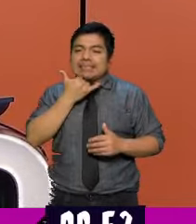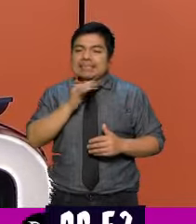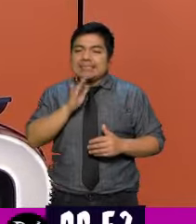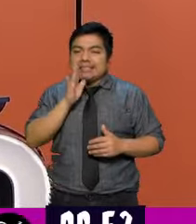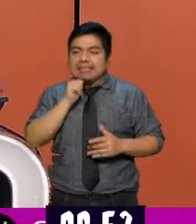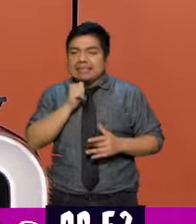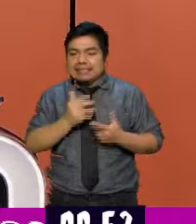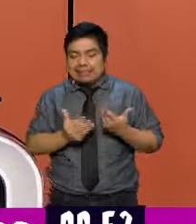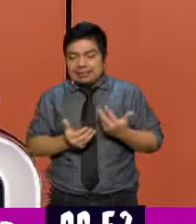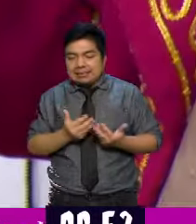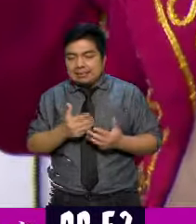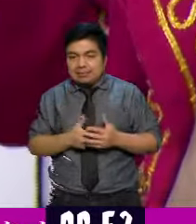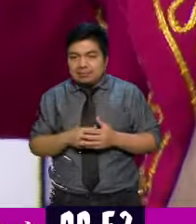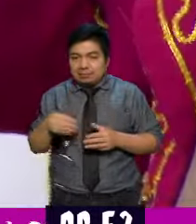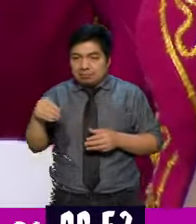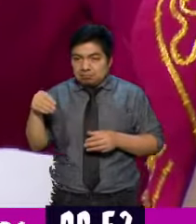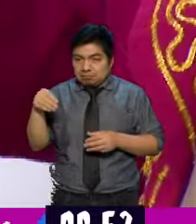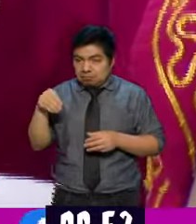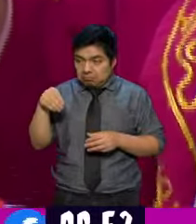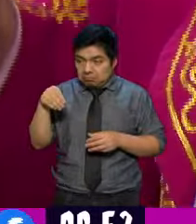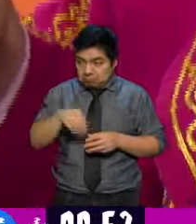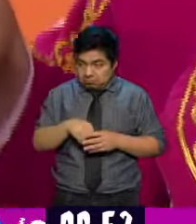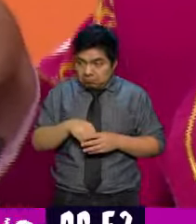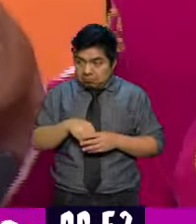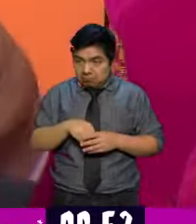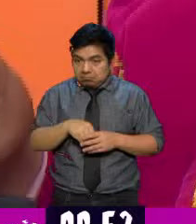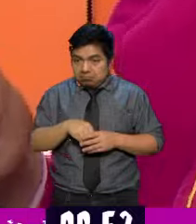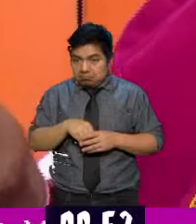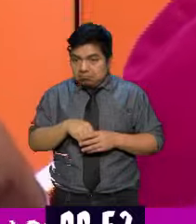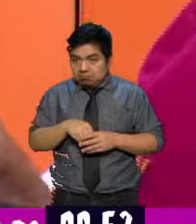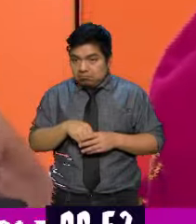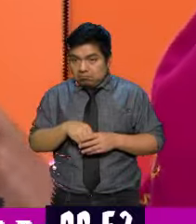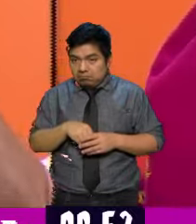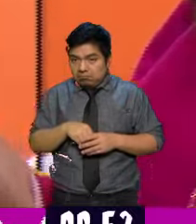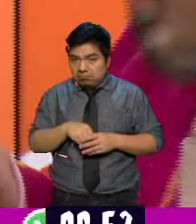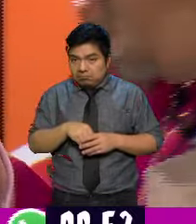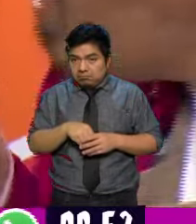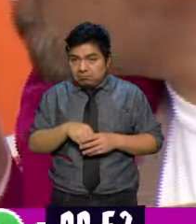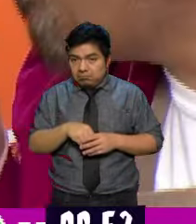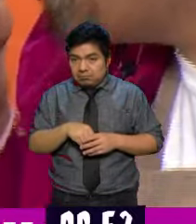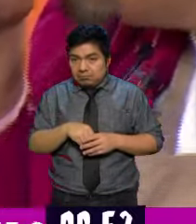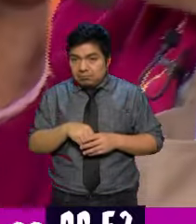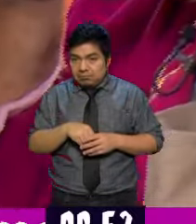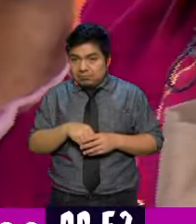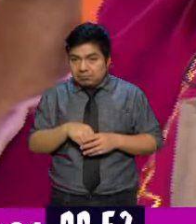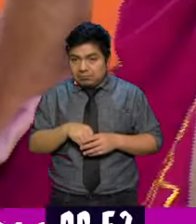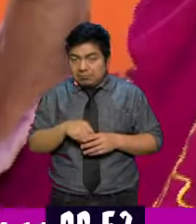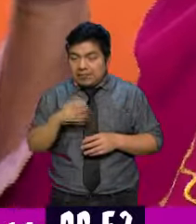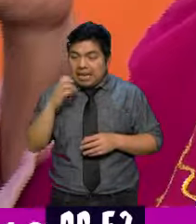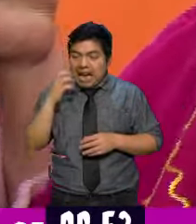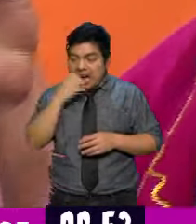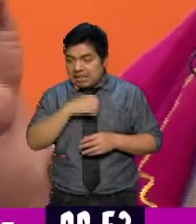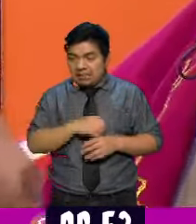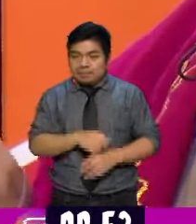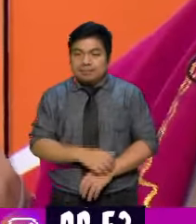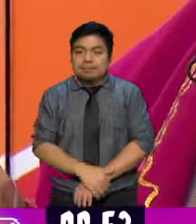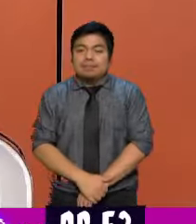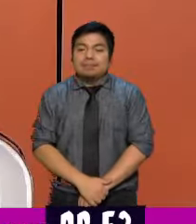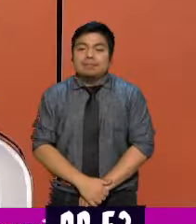venga. Se introduce. Este, a tu gusto. ¿Y es de uno o de...? A tu gusto. Sí, sí, sí. No, a la mitad yo creo que... No, si estás